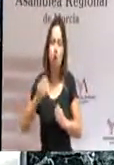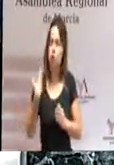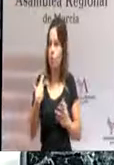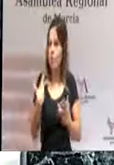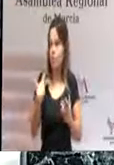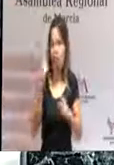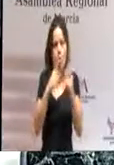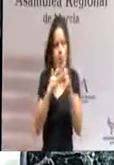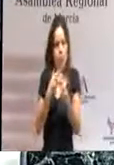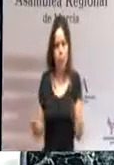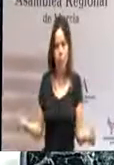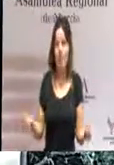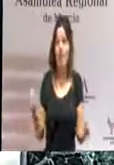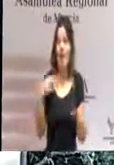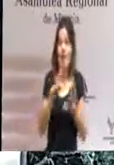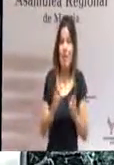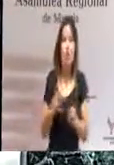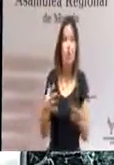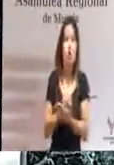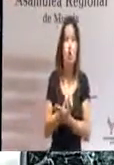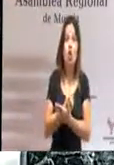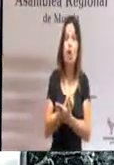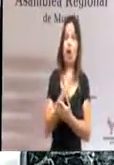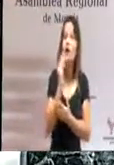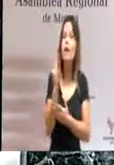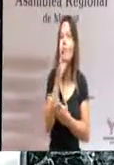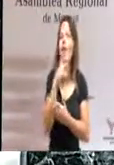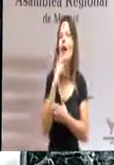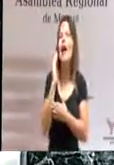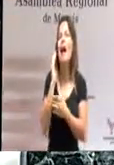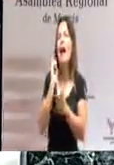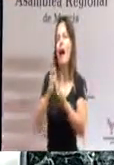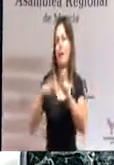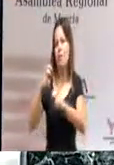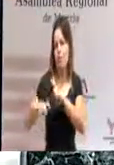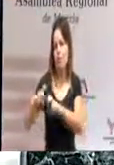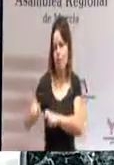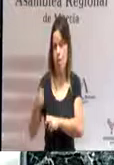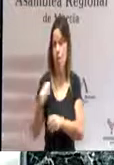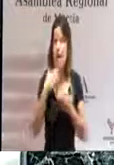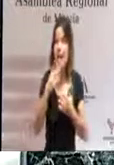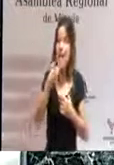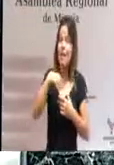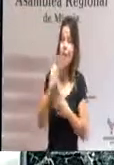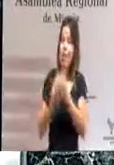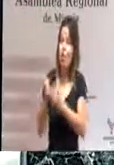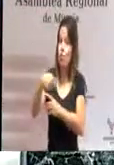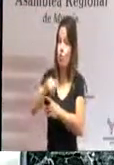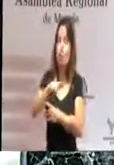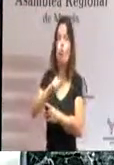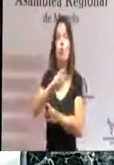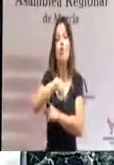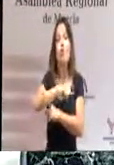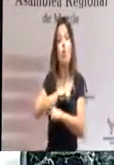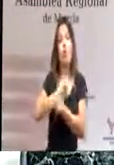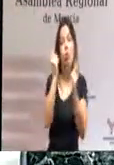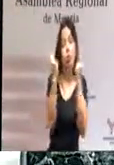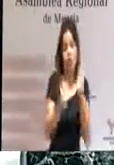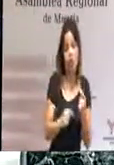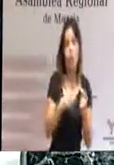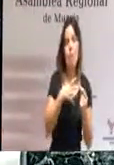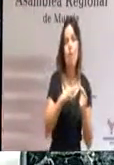En definitiva, todos perjudicados por sus enmiendas. Y gracias a que hemos corregido sus errores, se han podido salvar